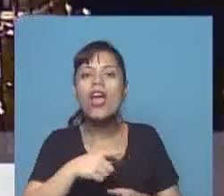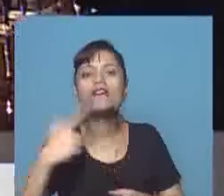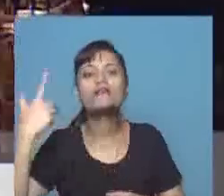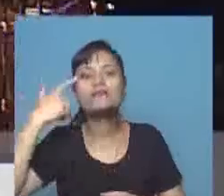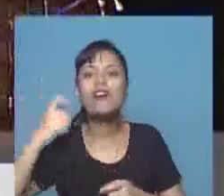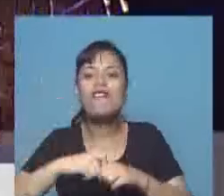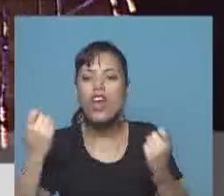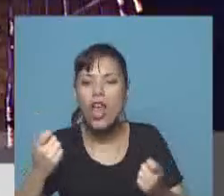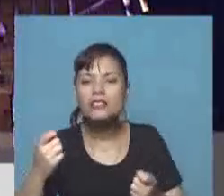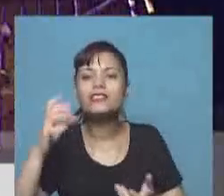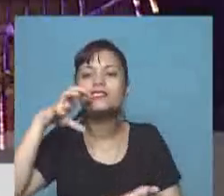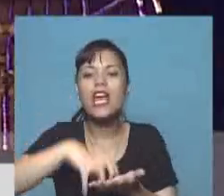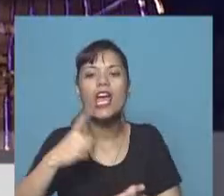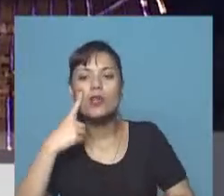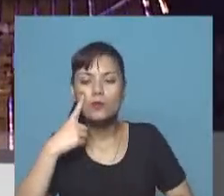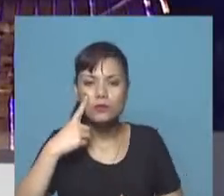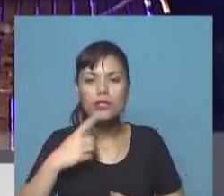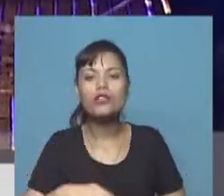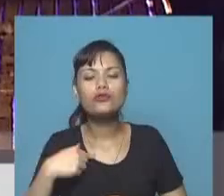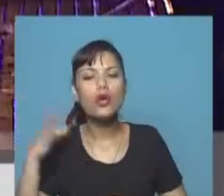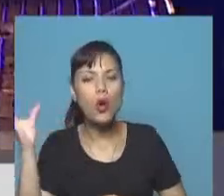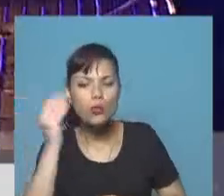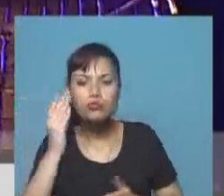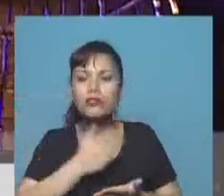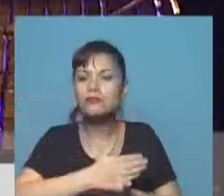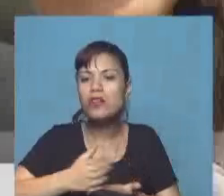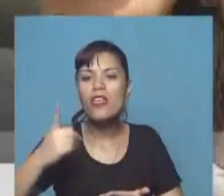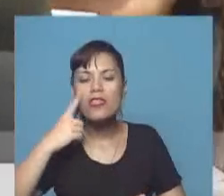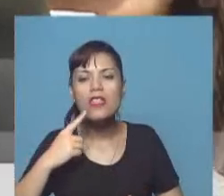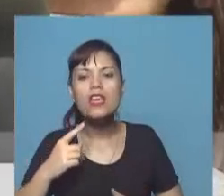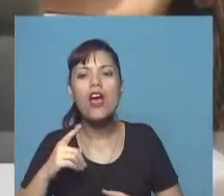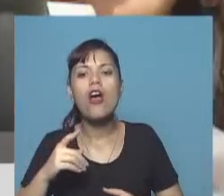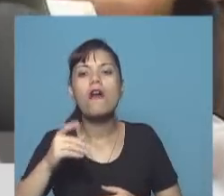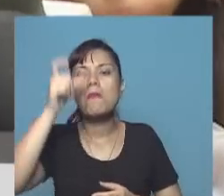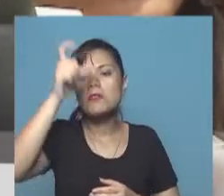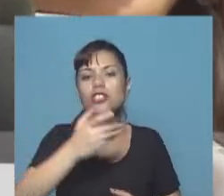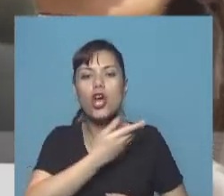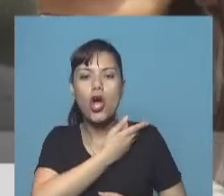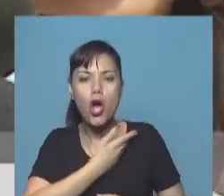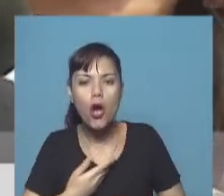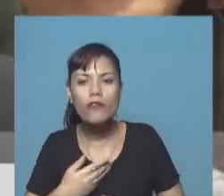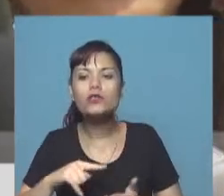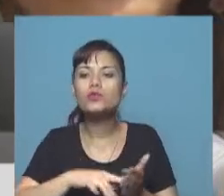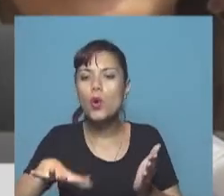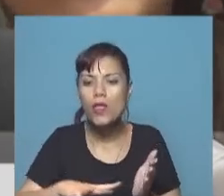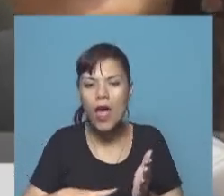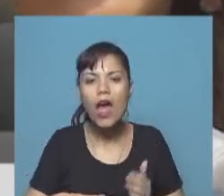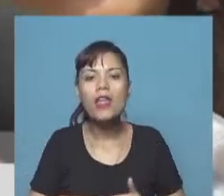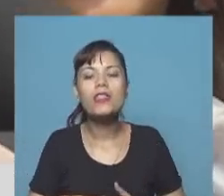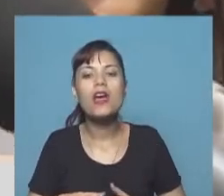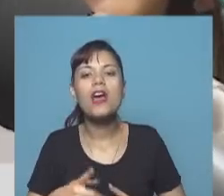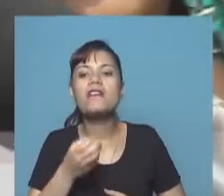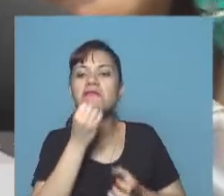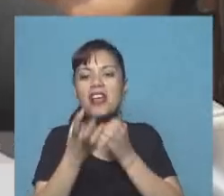de violencia institucional. Hemos escuchado en el transcurso del día a funcionarios del gobierno de la Ciudad de Buenos Aires